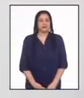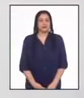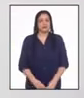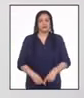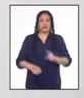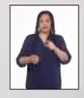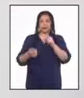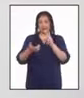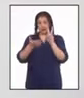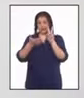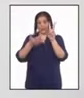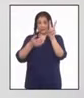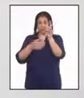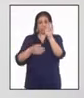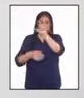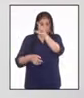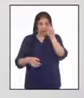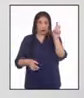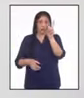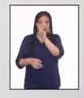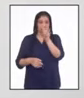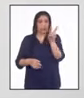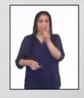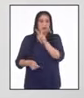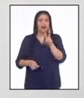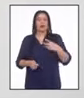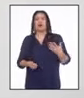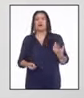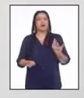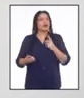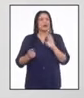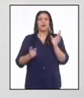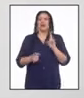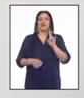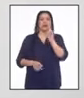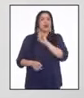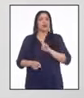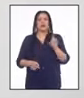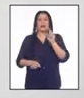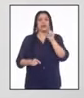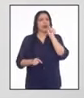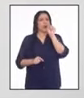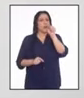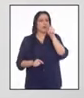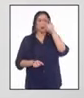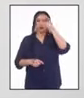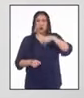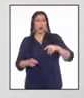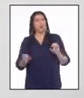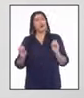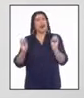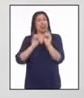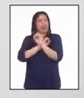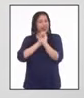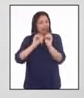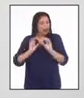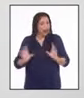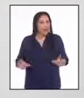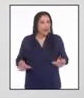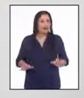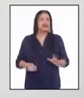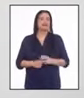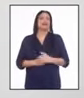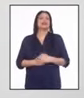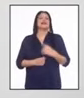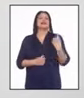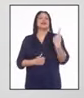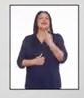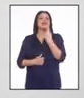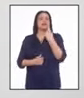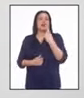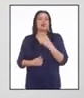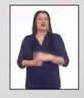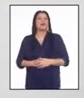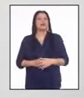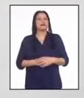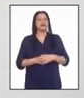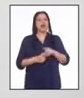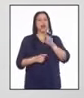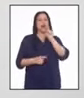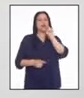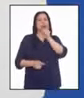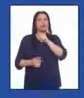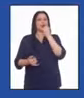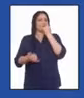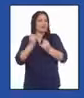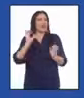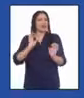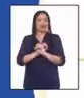En este párrafo podemos ver que no se han utilizado ningún signo de puntuación, solamente tiene un punto